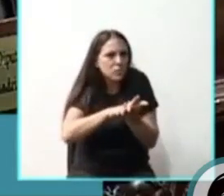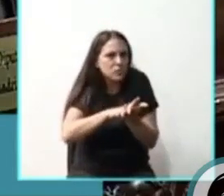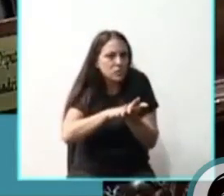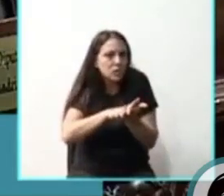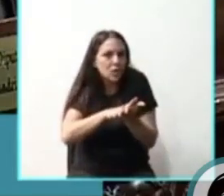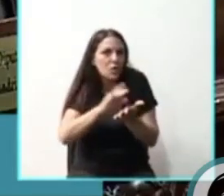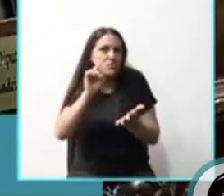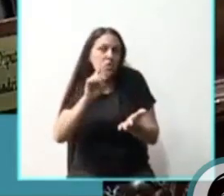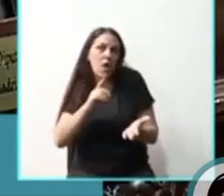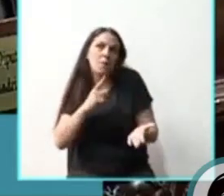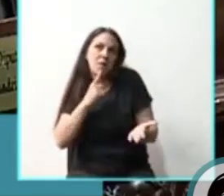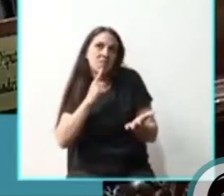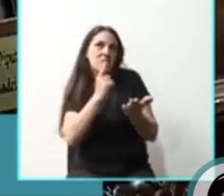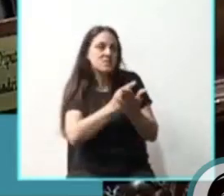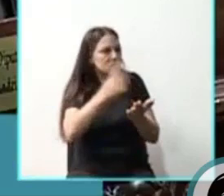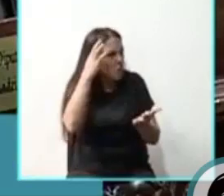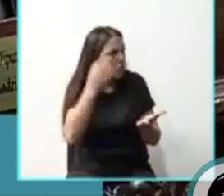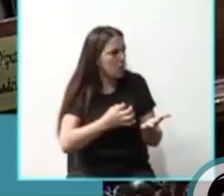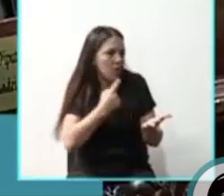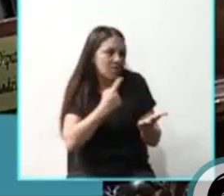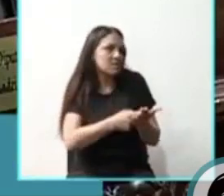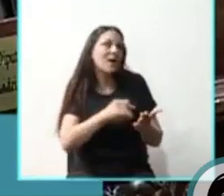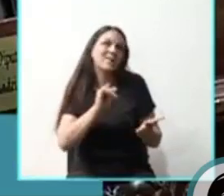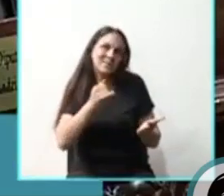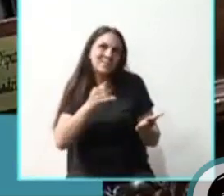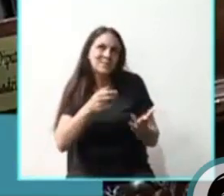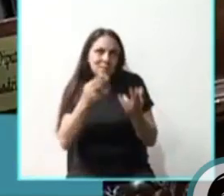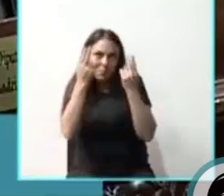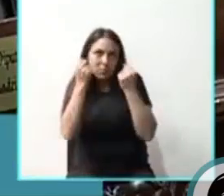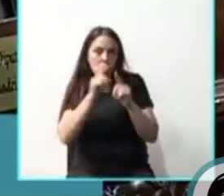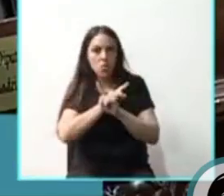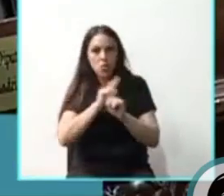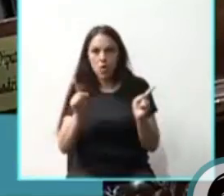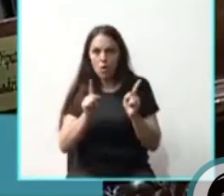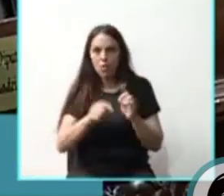y más cuando van contra los sectores populares